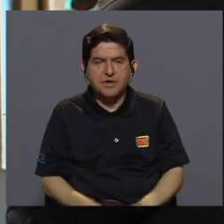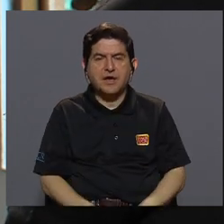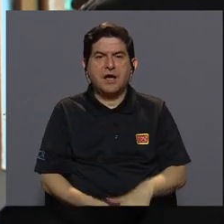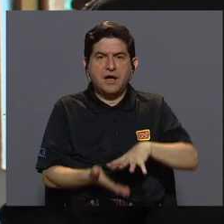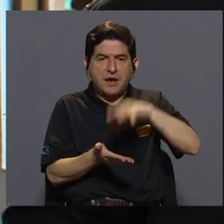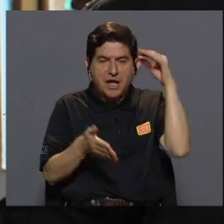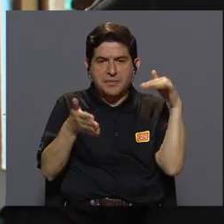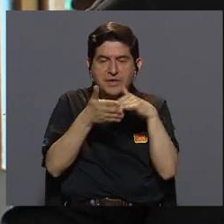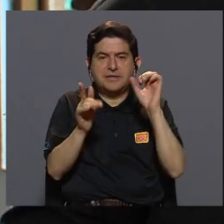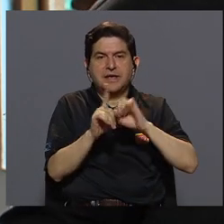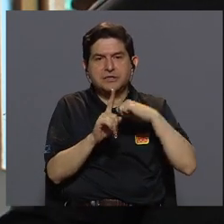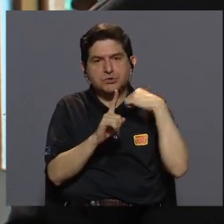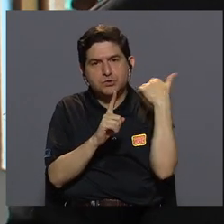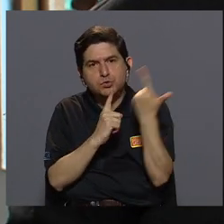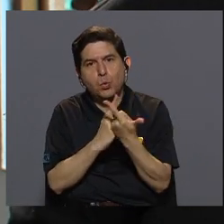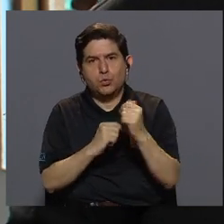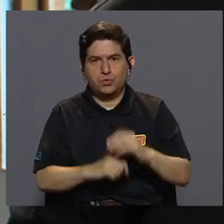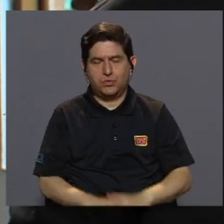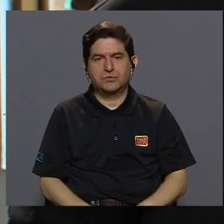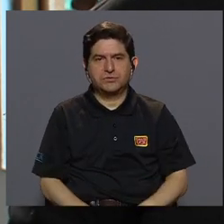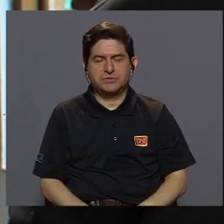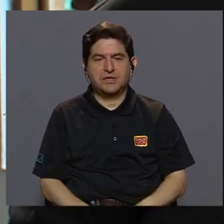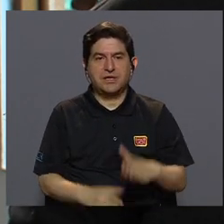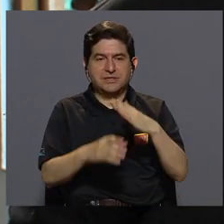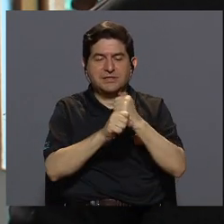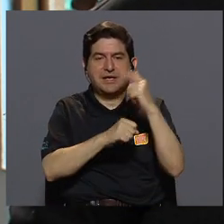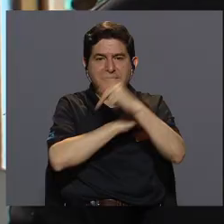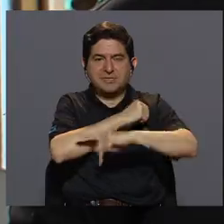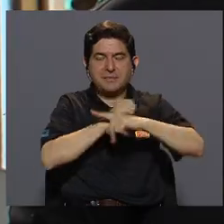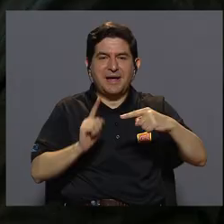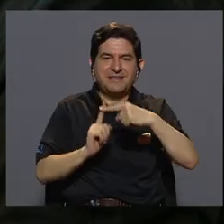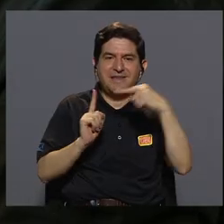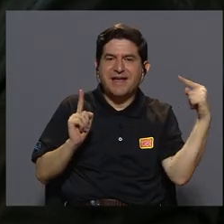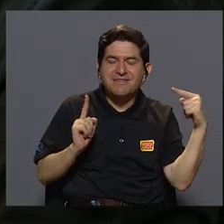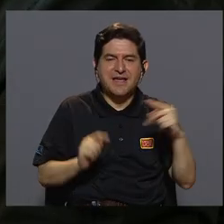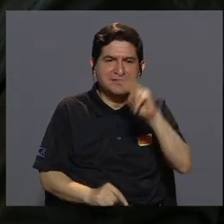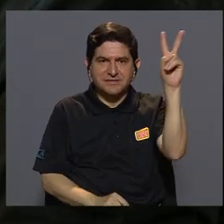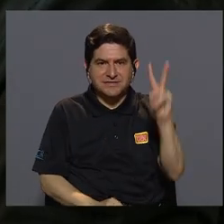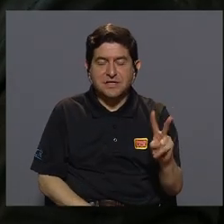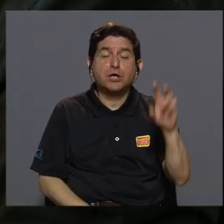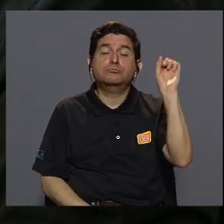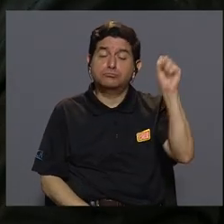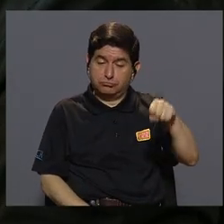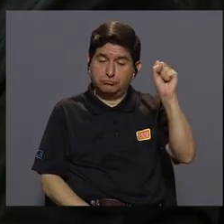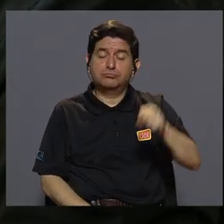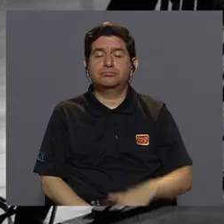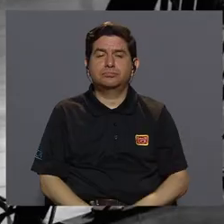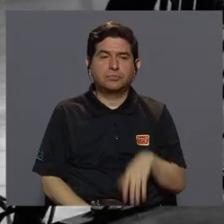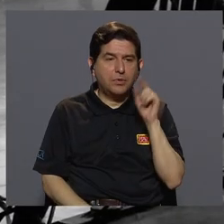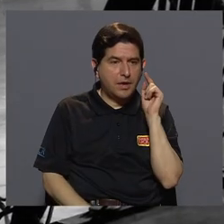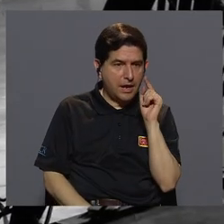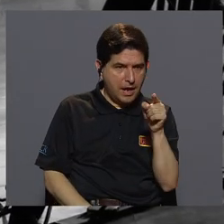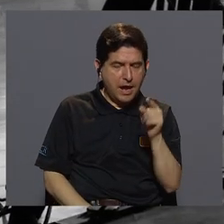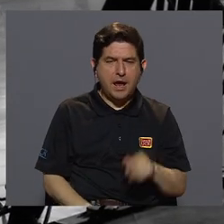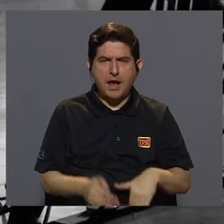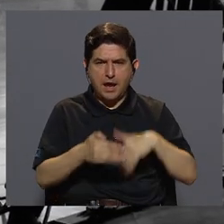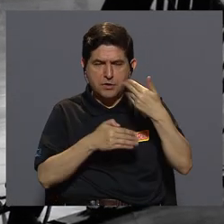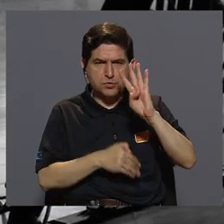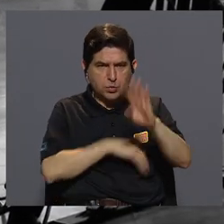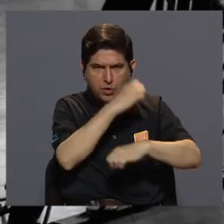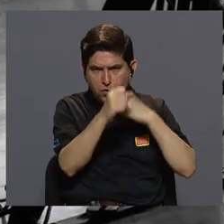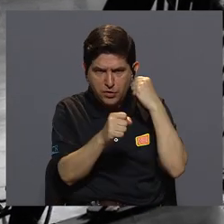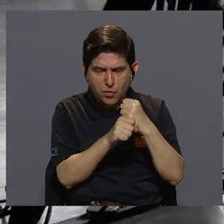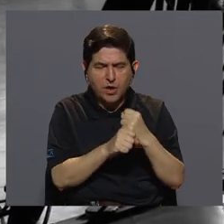este caso, aprender estudios sociales, claro, que era hacer patria desde Venezuela. Desde Venezuela, cuando él decidió, después